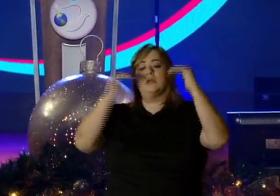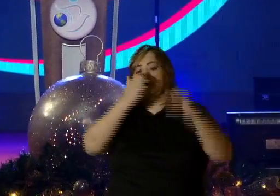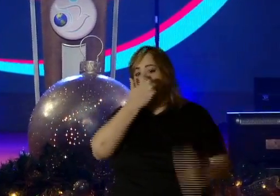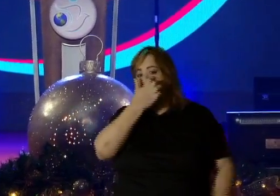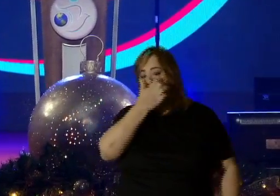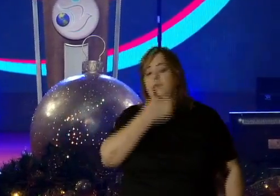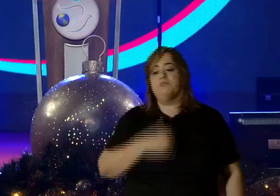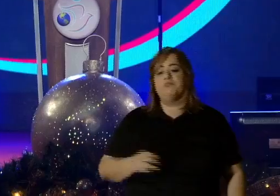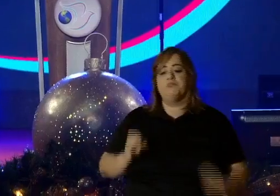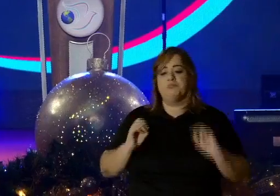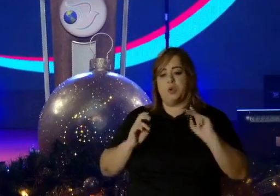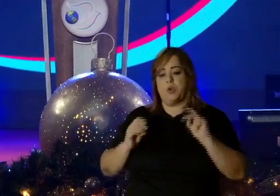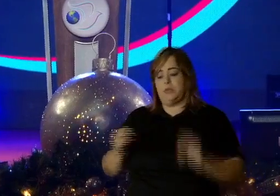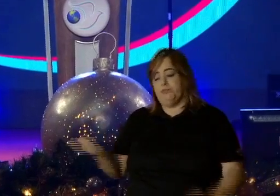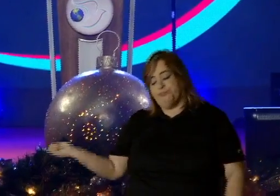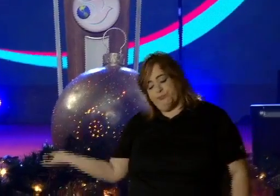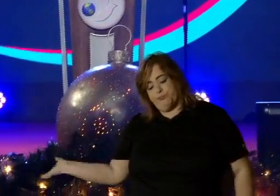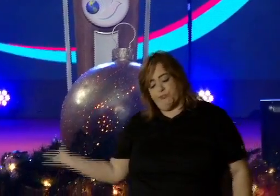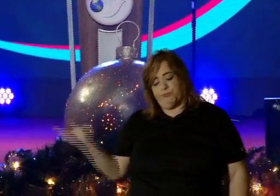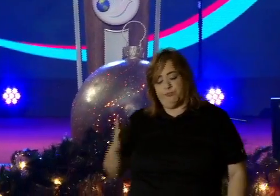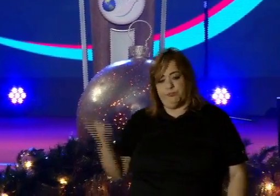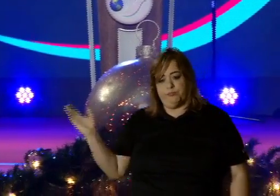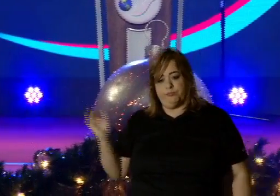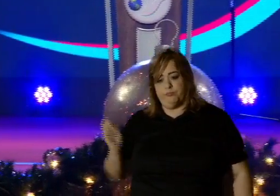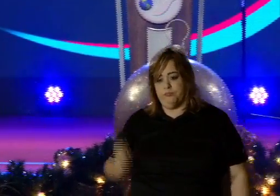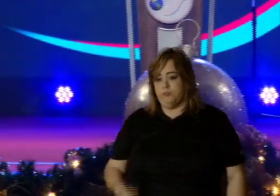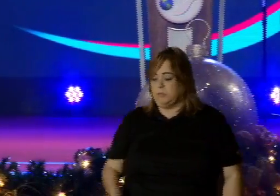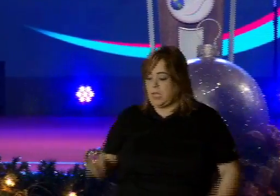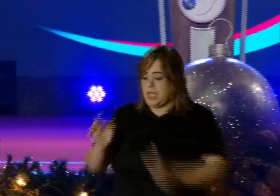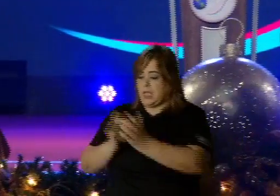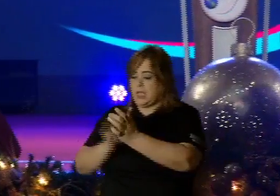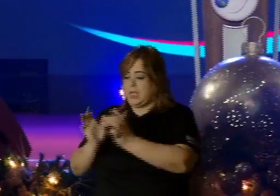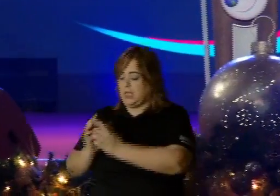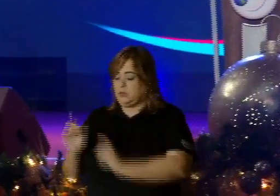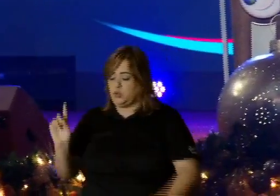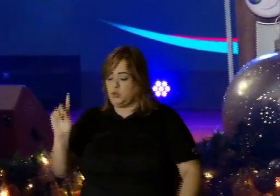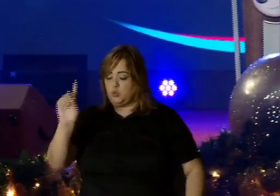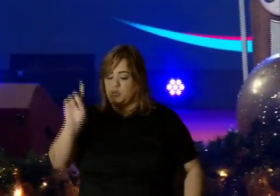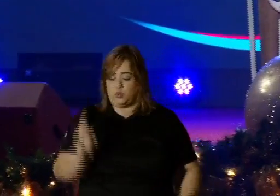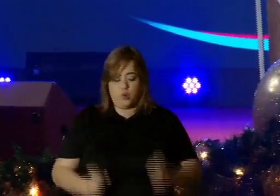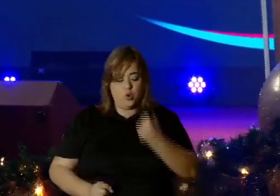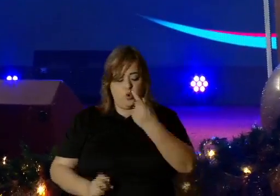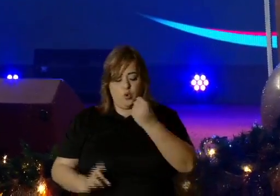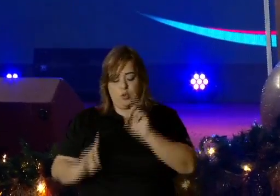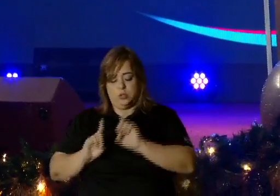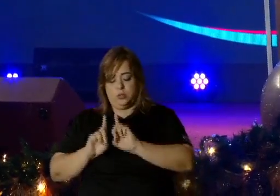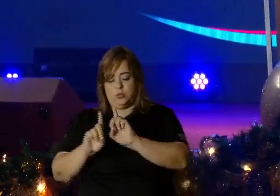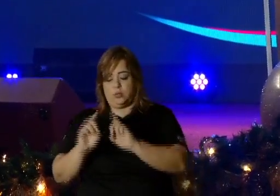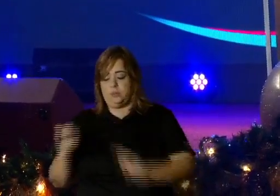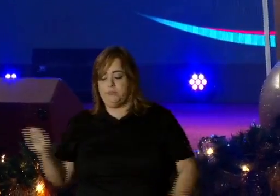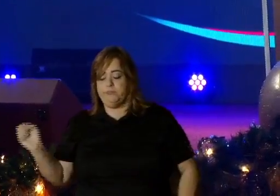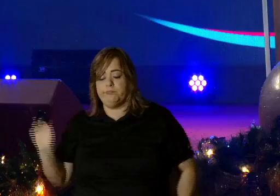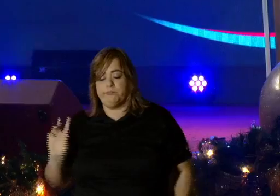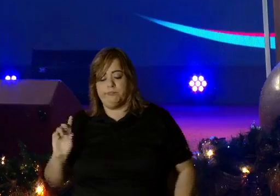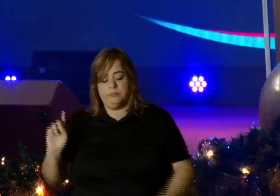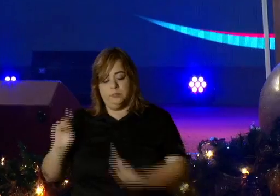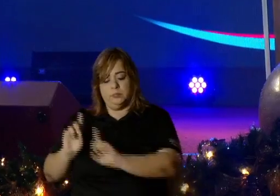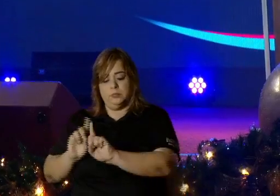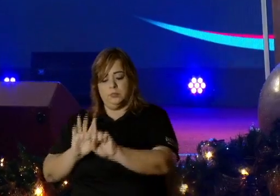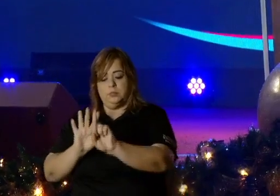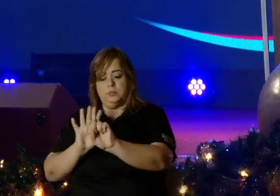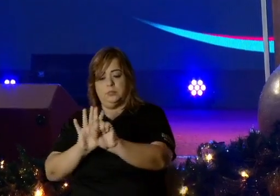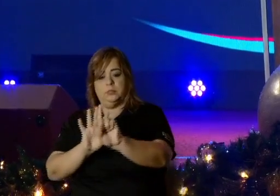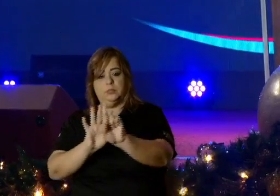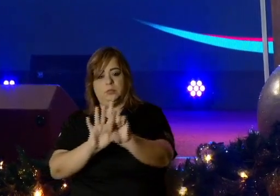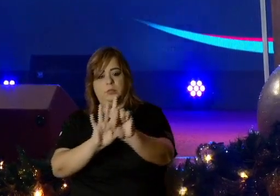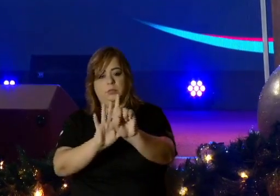pues vamos. Entonces dijeron sus discípulos, como no tenían email, no tenían nada de cómo comunicarse, voy a